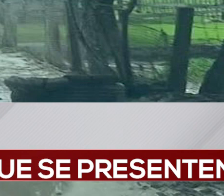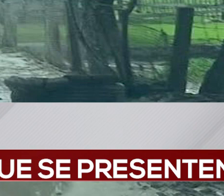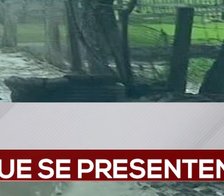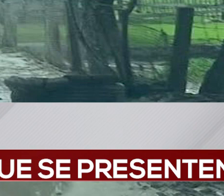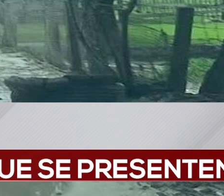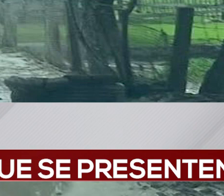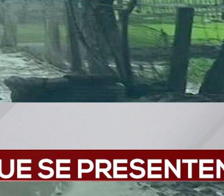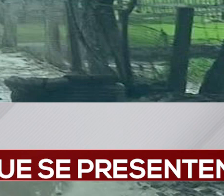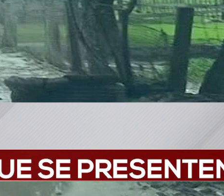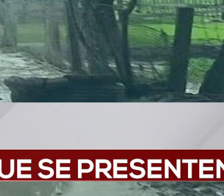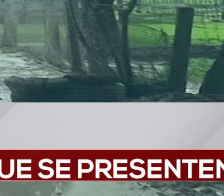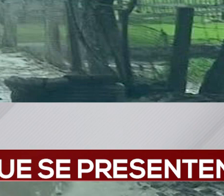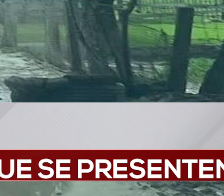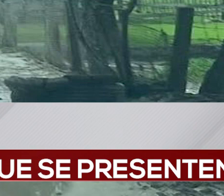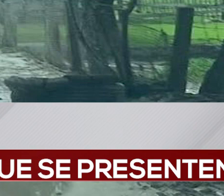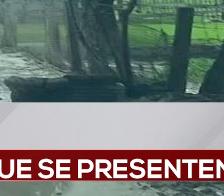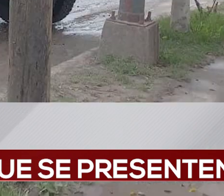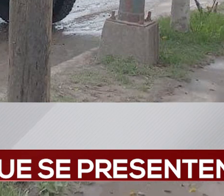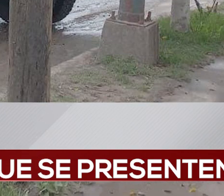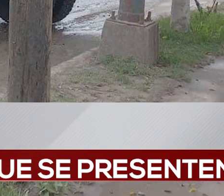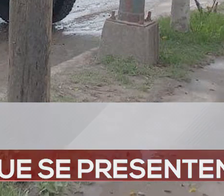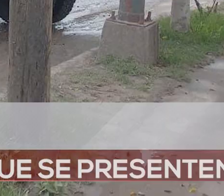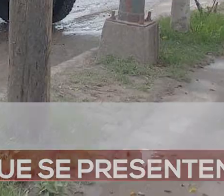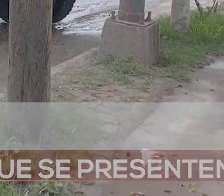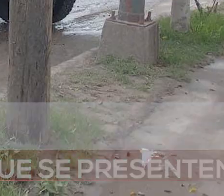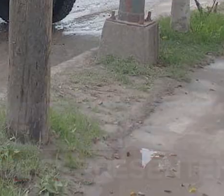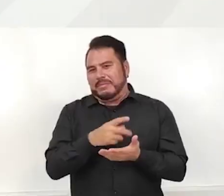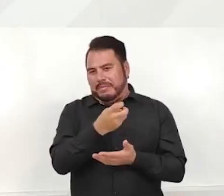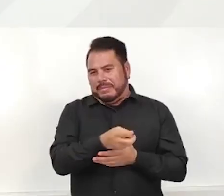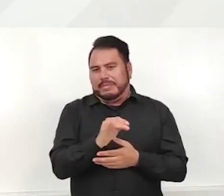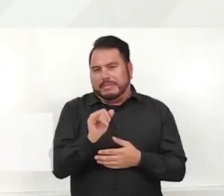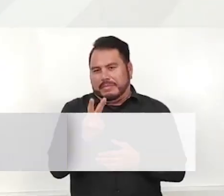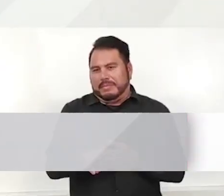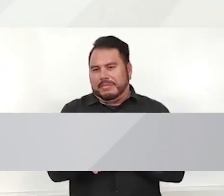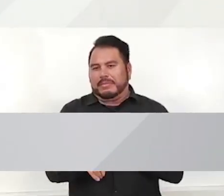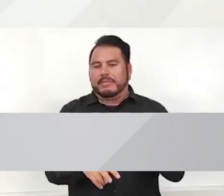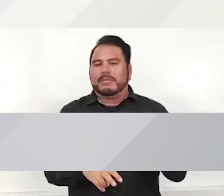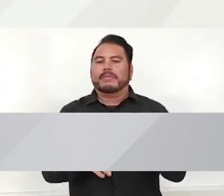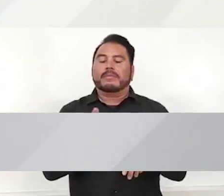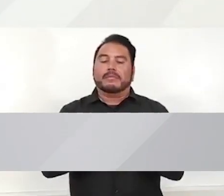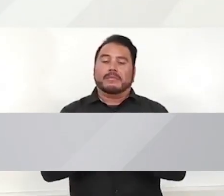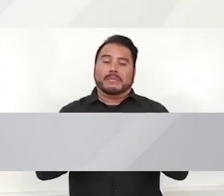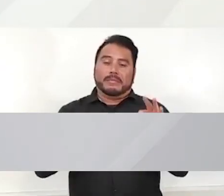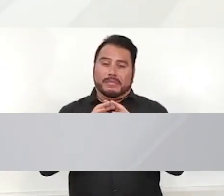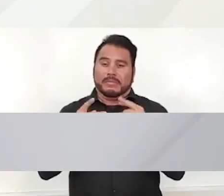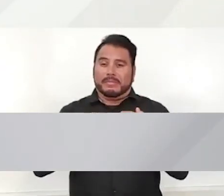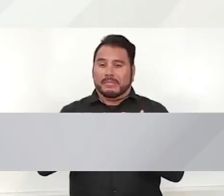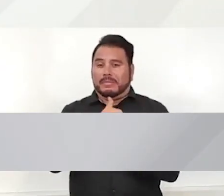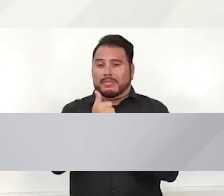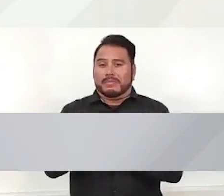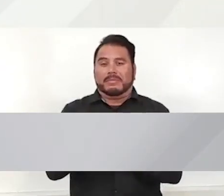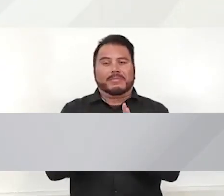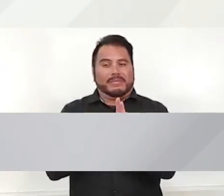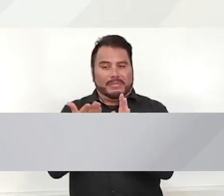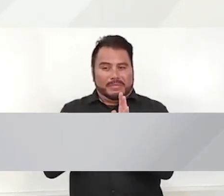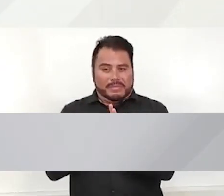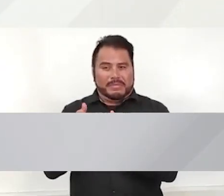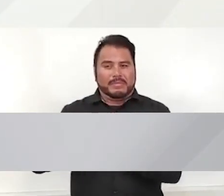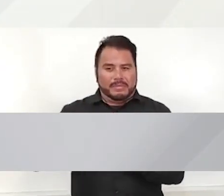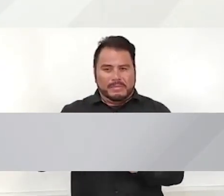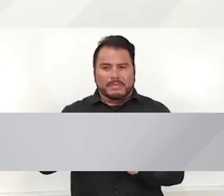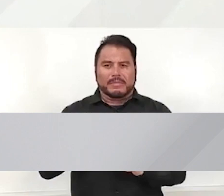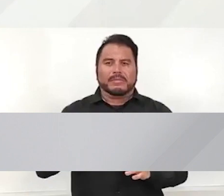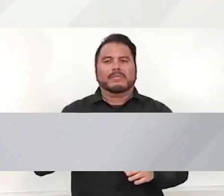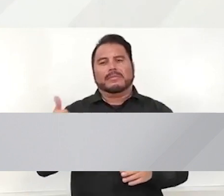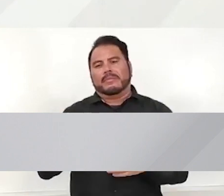que para el ciudadano lo más importante es el mejoramiento de la imagen de su ciudad lo más importante para el ciudadano es la infraestructura es poder